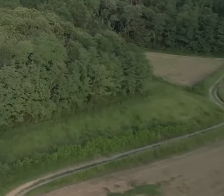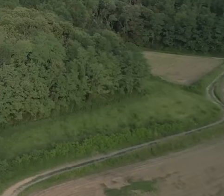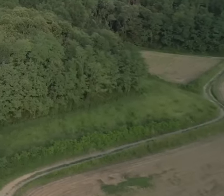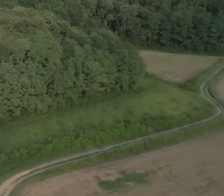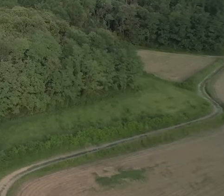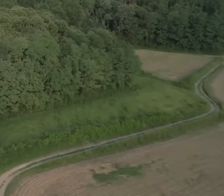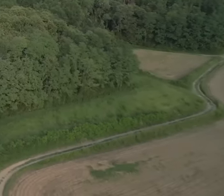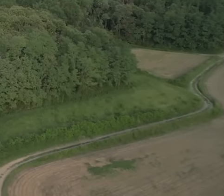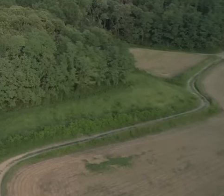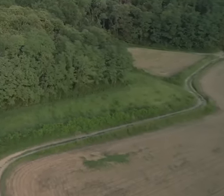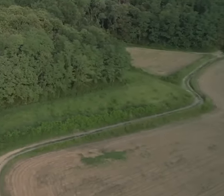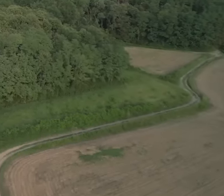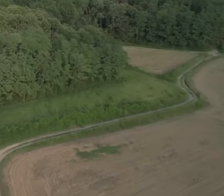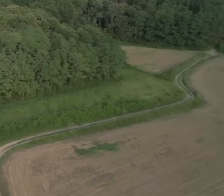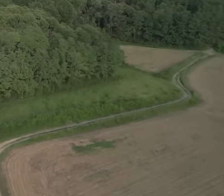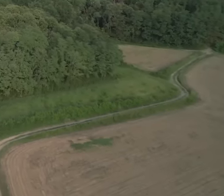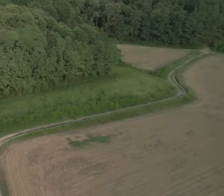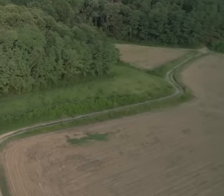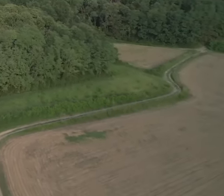beneficios económicos.